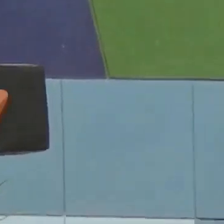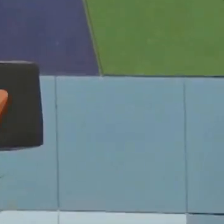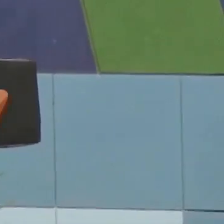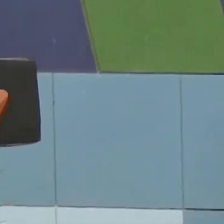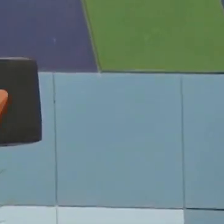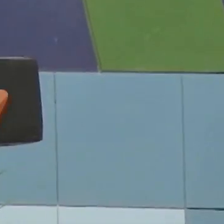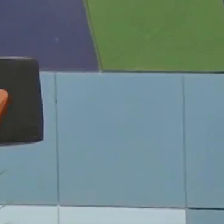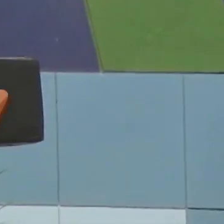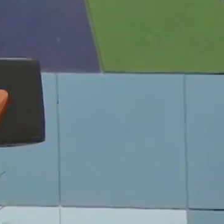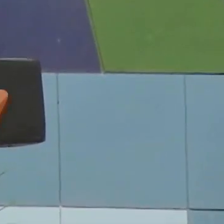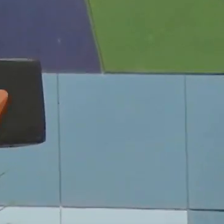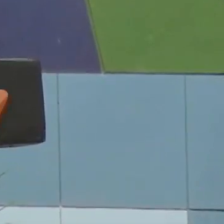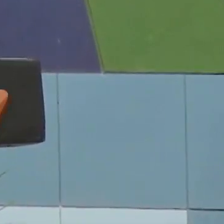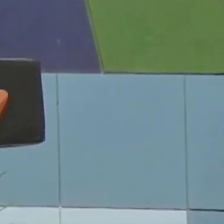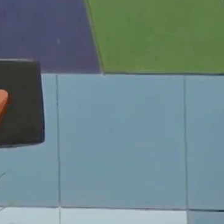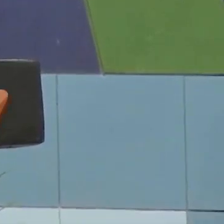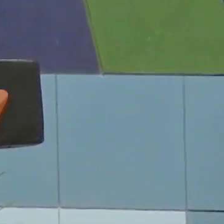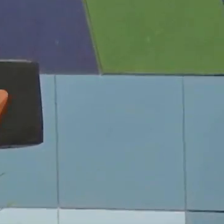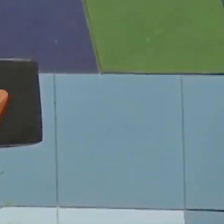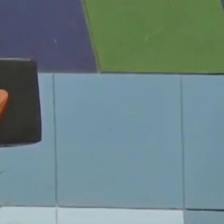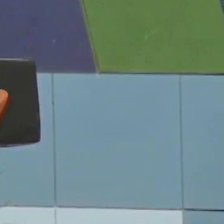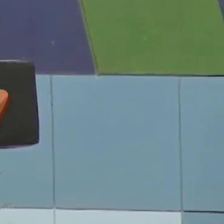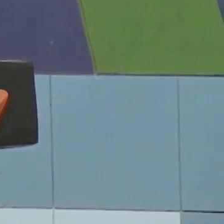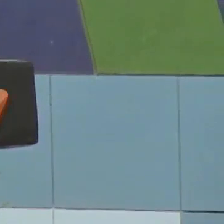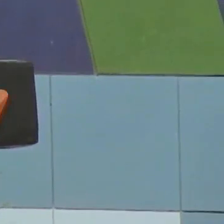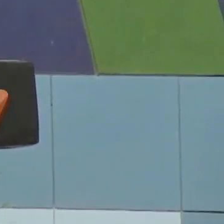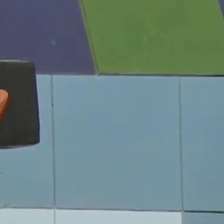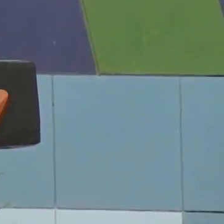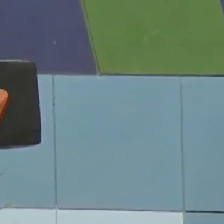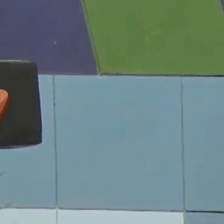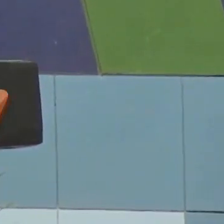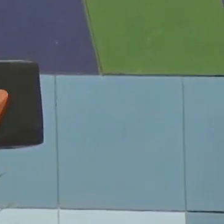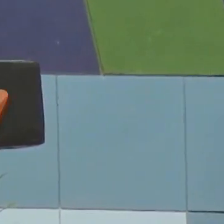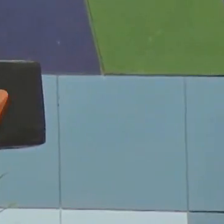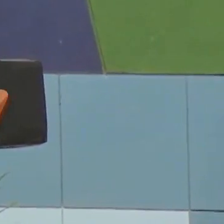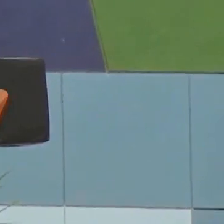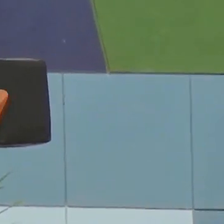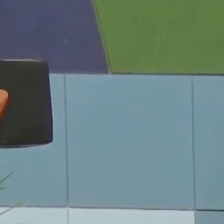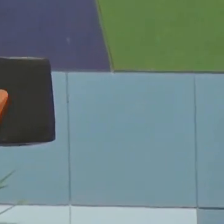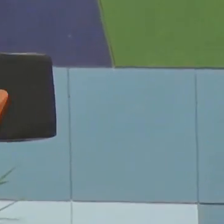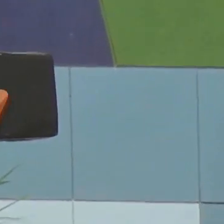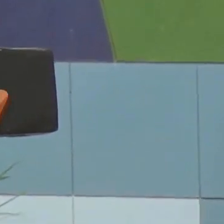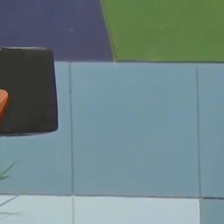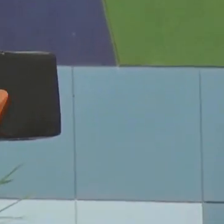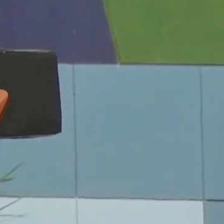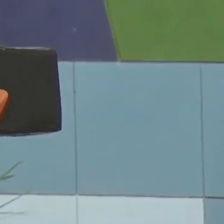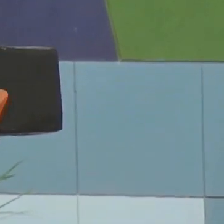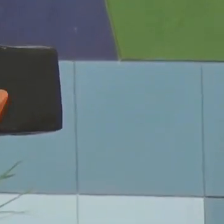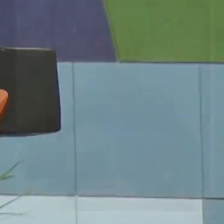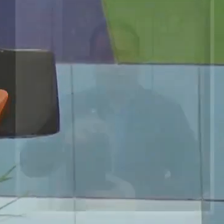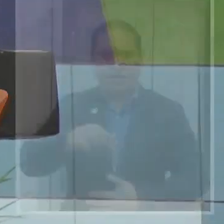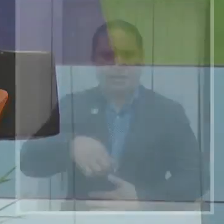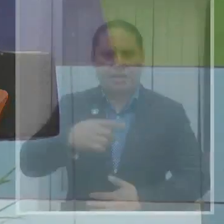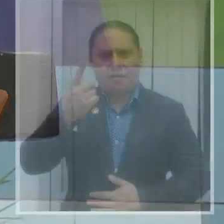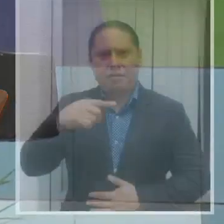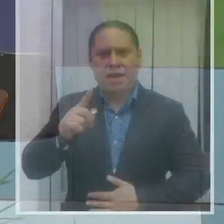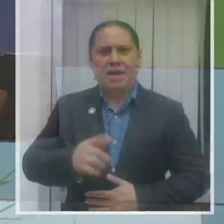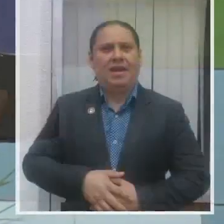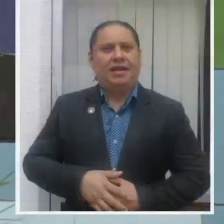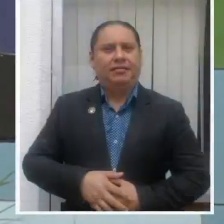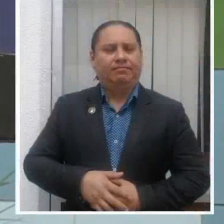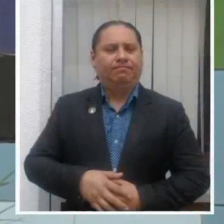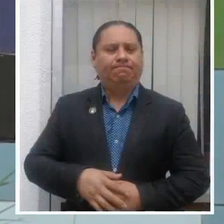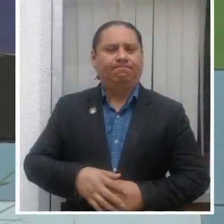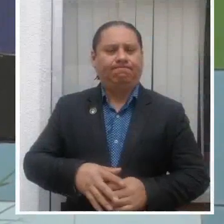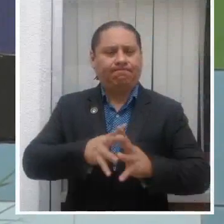Muy buenos días a todos. Es un placer estar aquí conviviendo estos pequeños momentos para algo tan